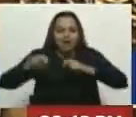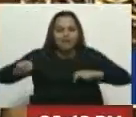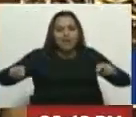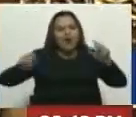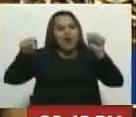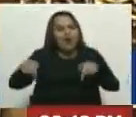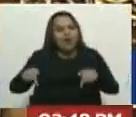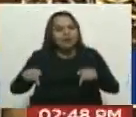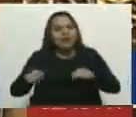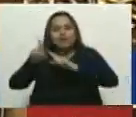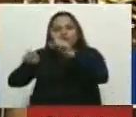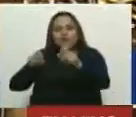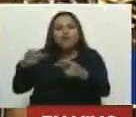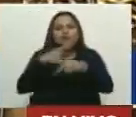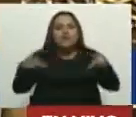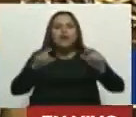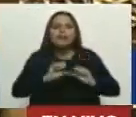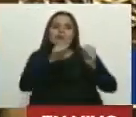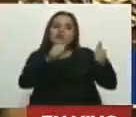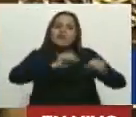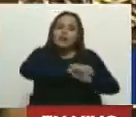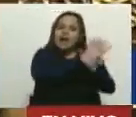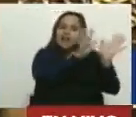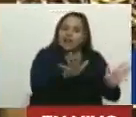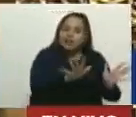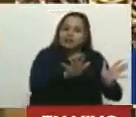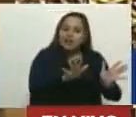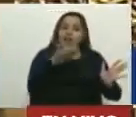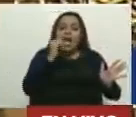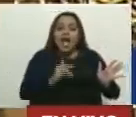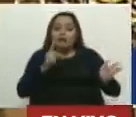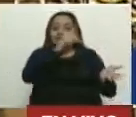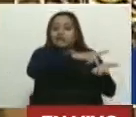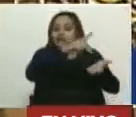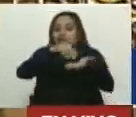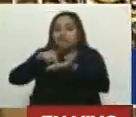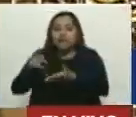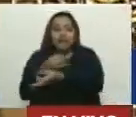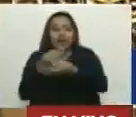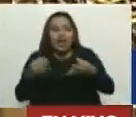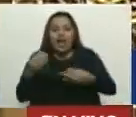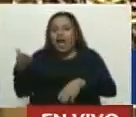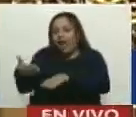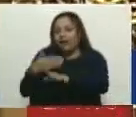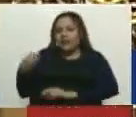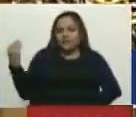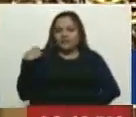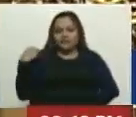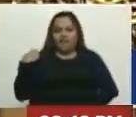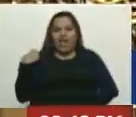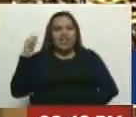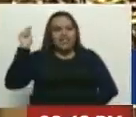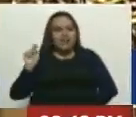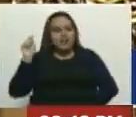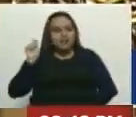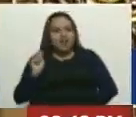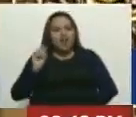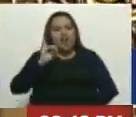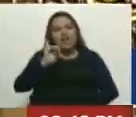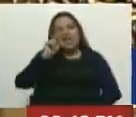en esta consulta pública que empezó en la mañana y que ha tenido intervenciones maravillosas. Me lo estaba informando el diputado Pedro